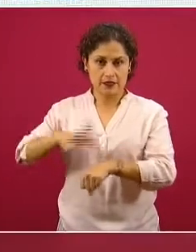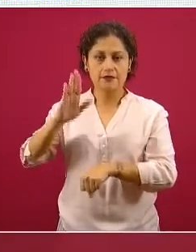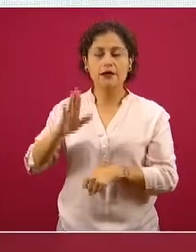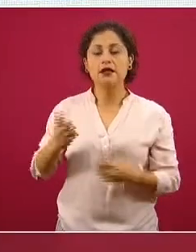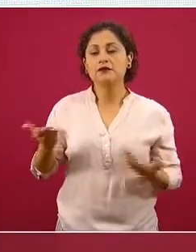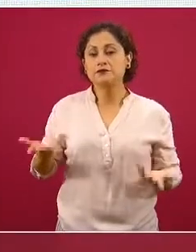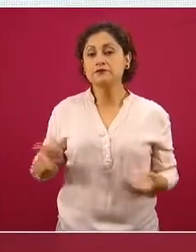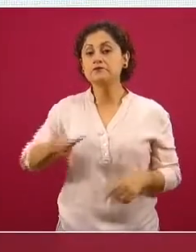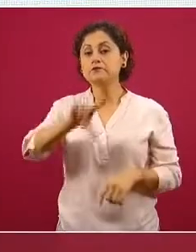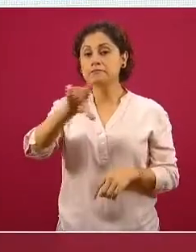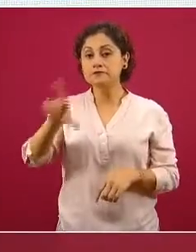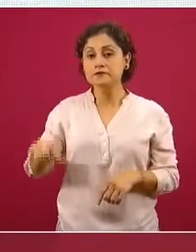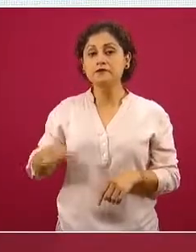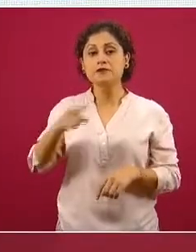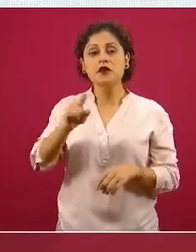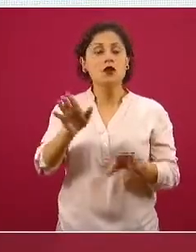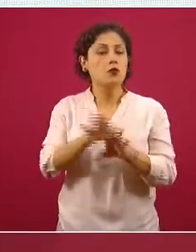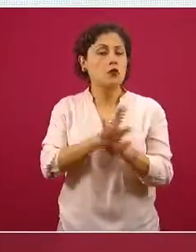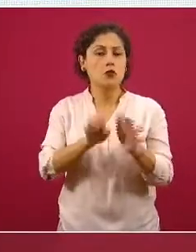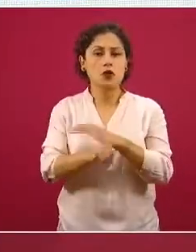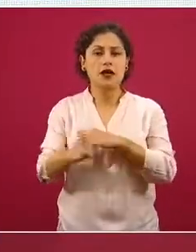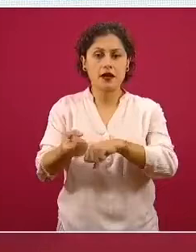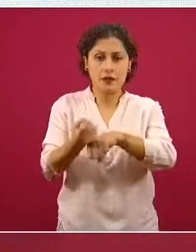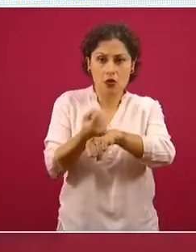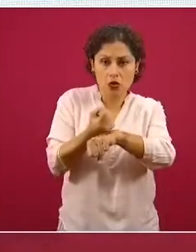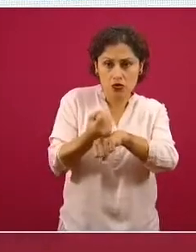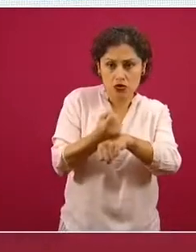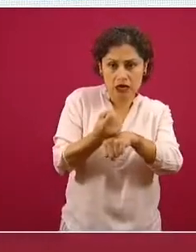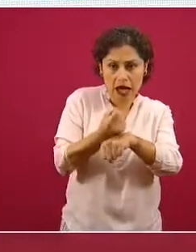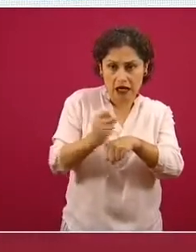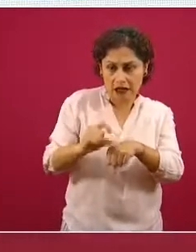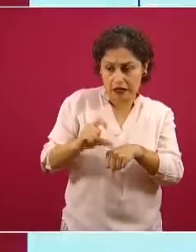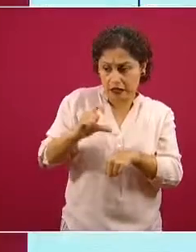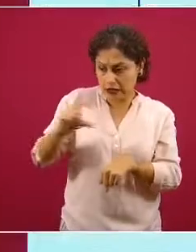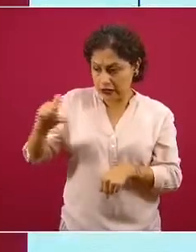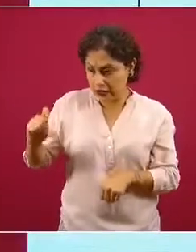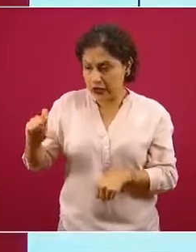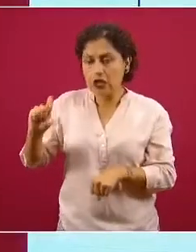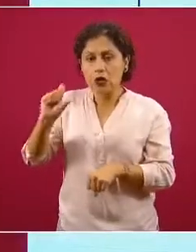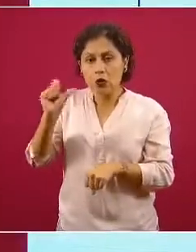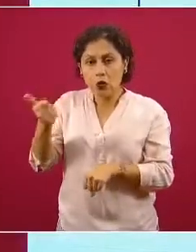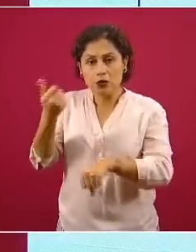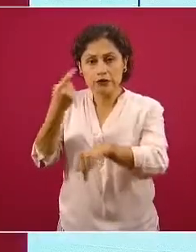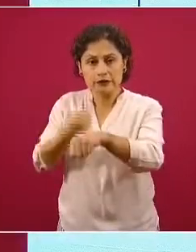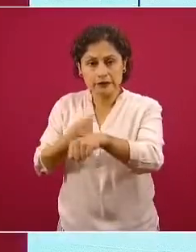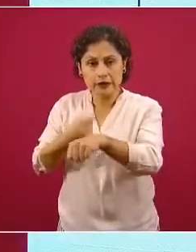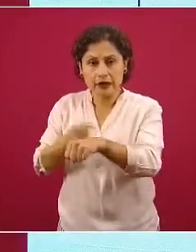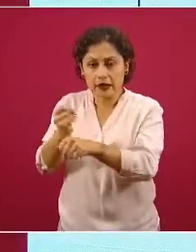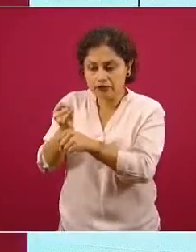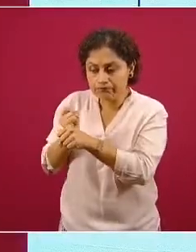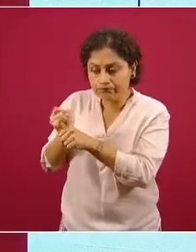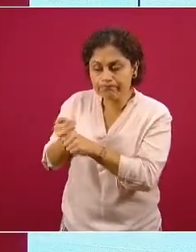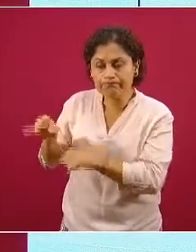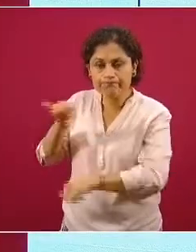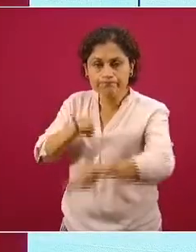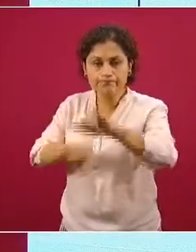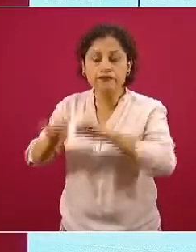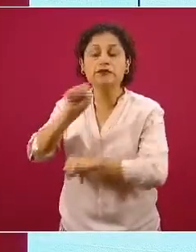posteriormente analizadas, por ejemplo, las muestras sanguíneas, las muestras de suero, para otras enfermedades, incluso ni